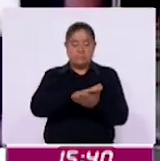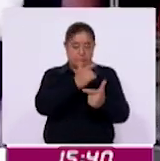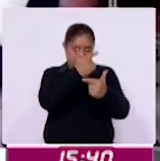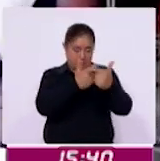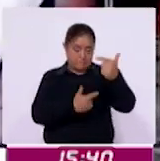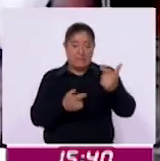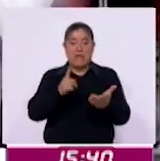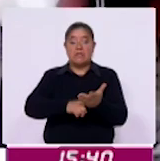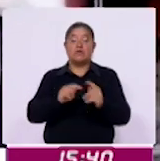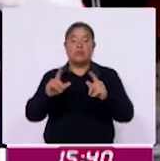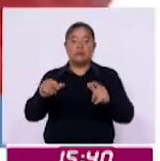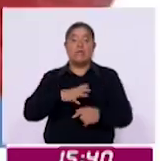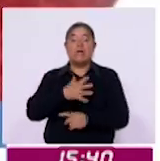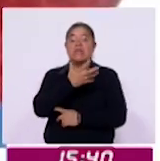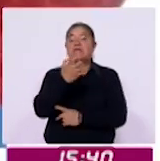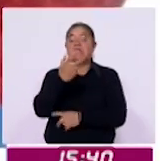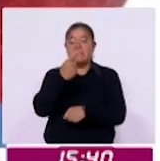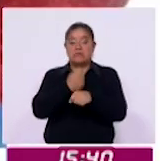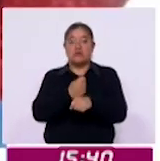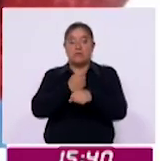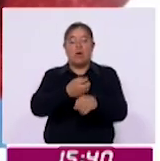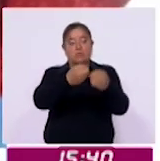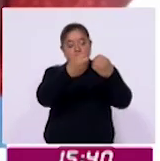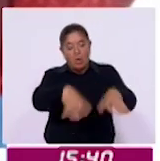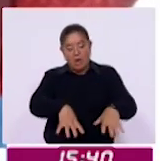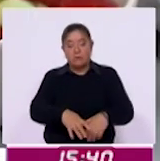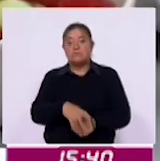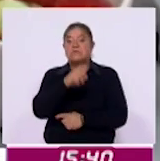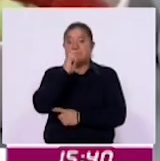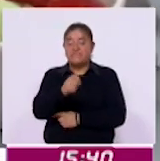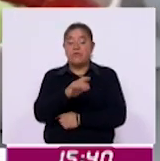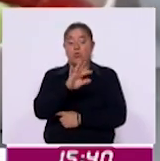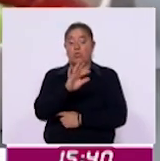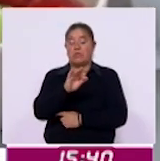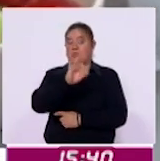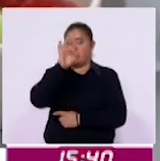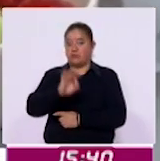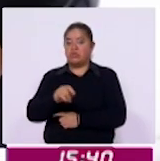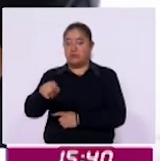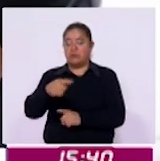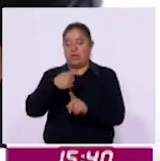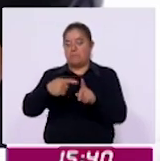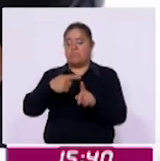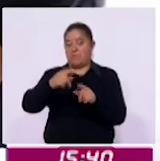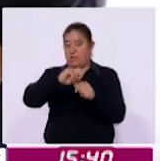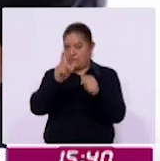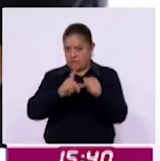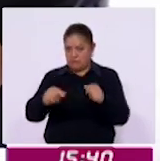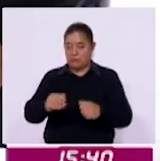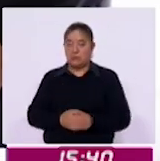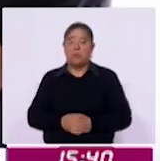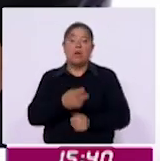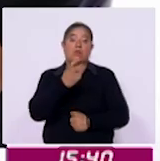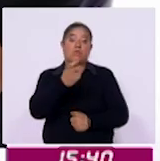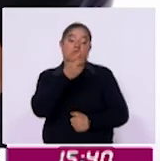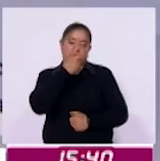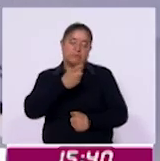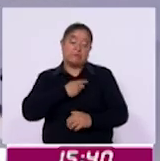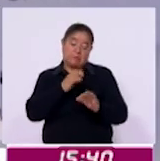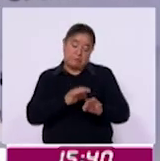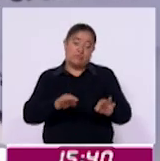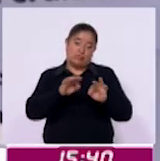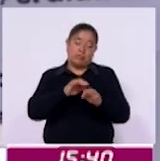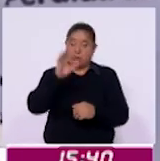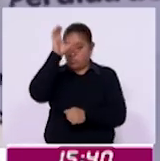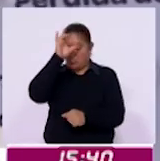se desaprovechan 500 toneladas de insumos, lo que representa el 40% de la media nacional. Por ello, destacó la importancia de fomentar